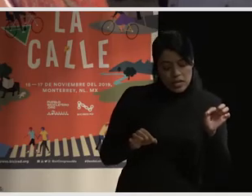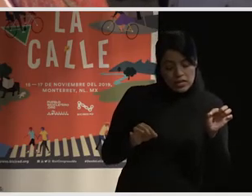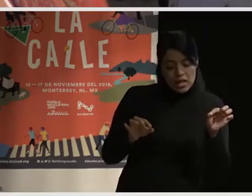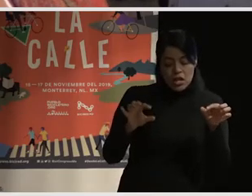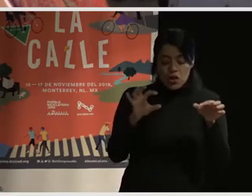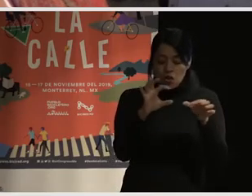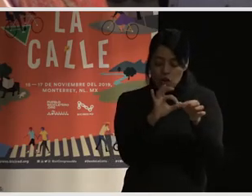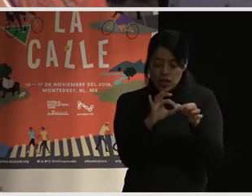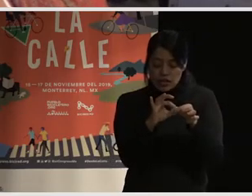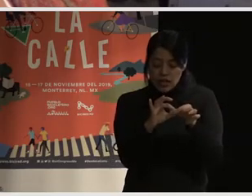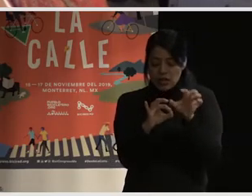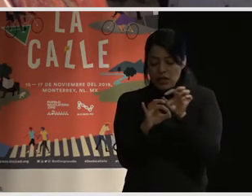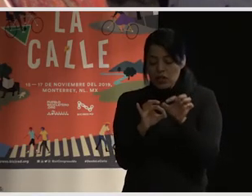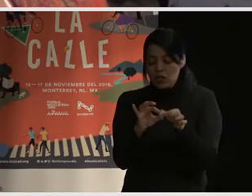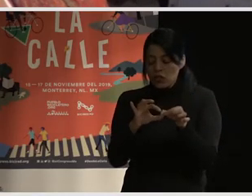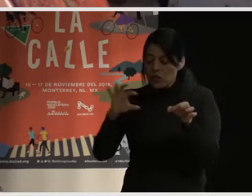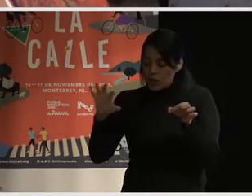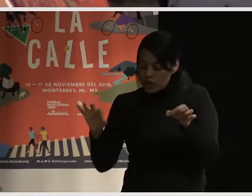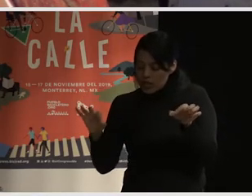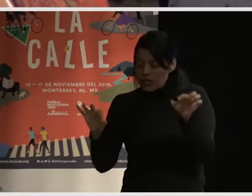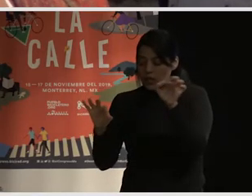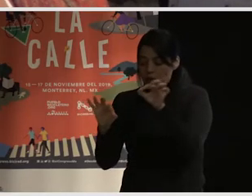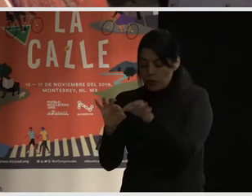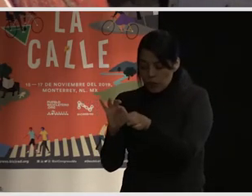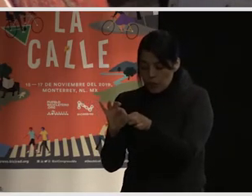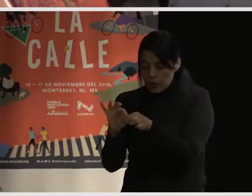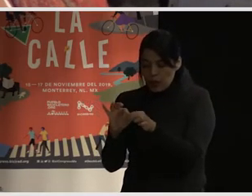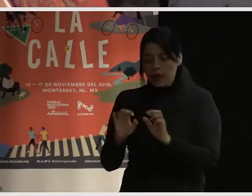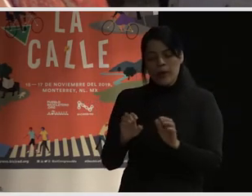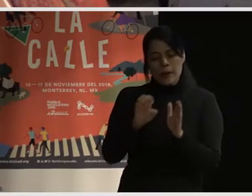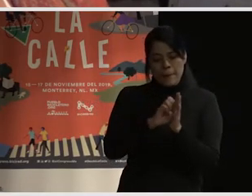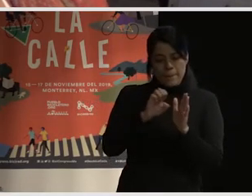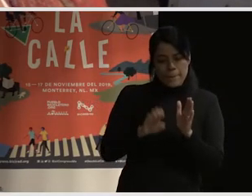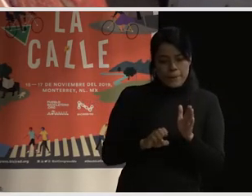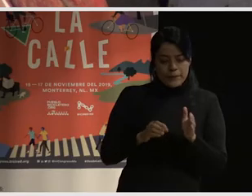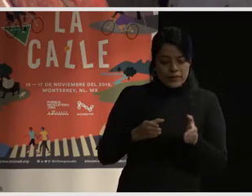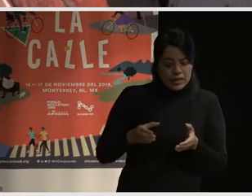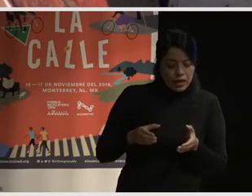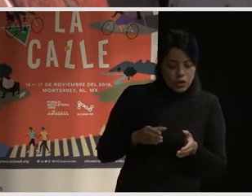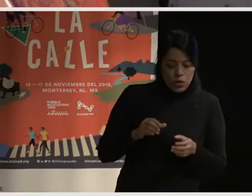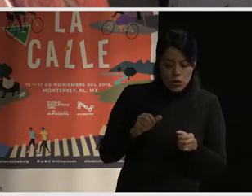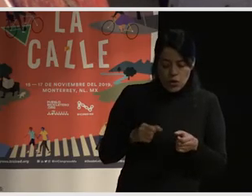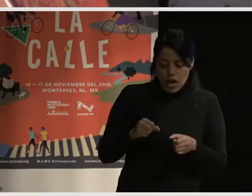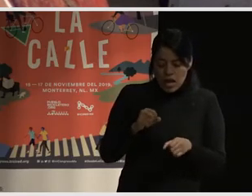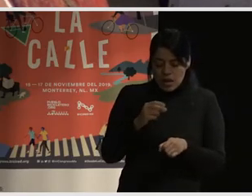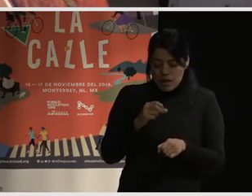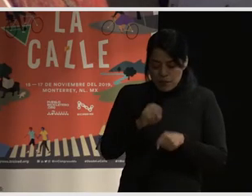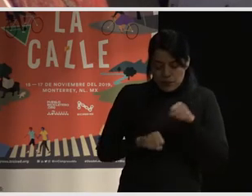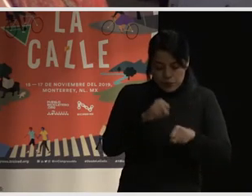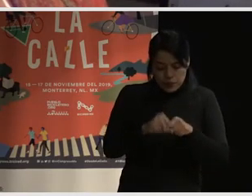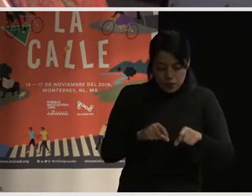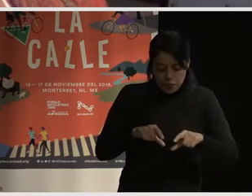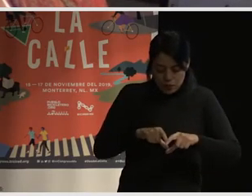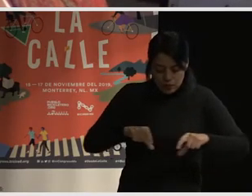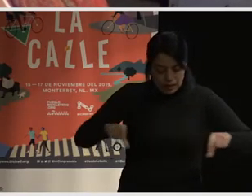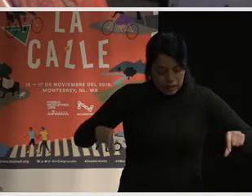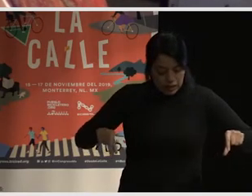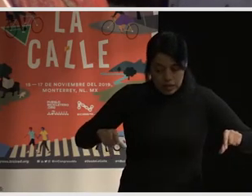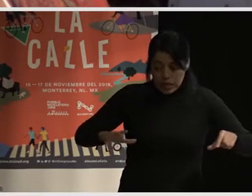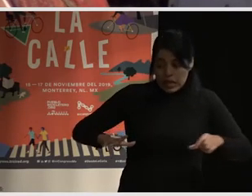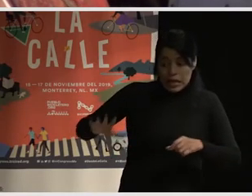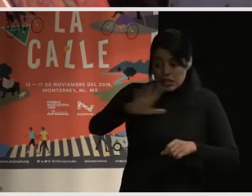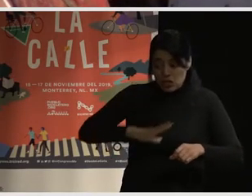un destino nada más sencillo es una ciclovía de 300 metros nada más no hagas ciclovías en todo el municipio